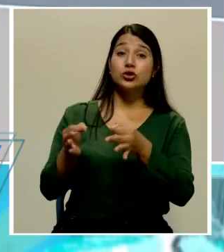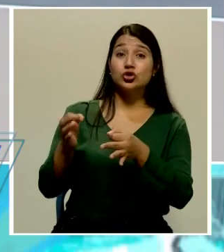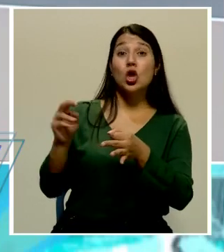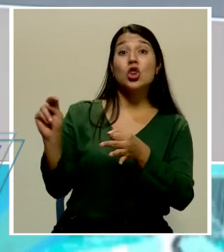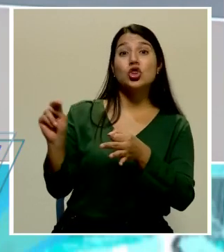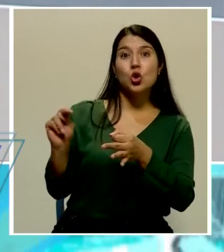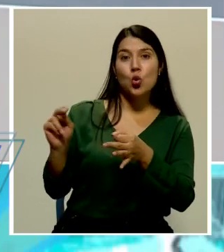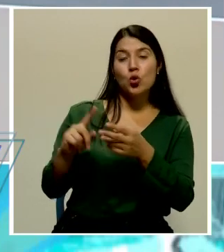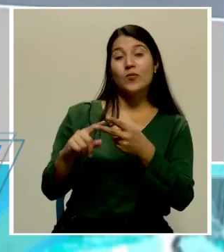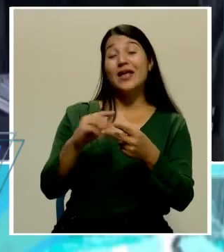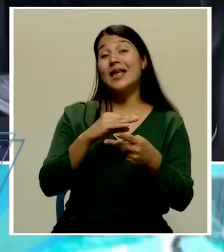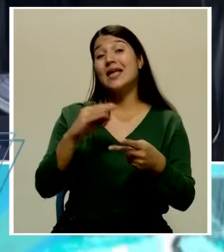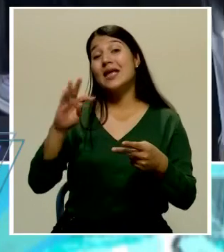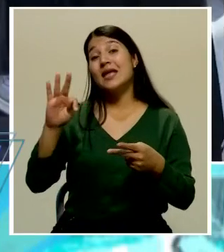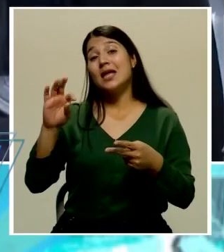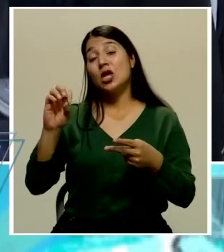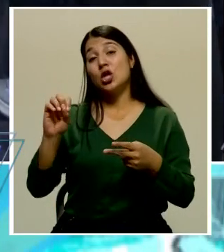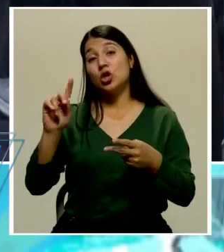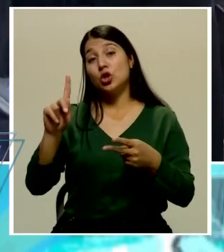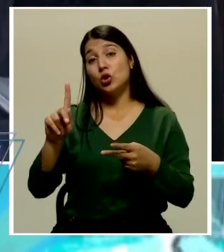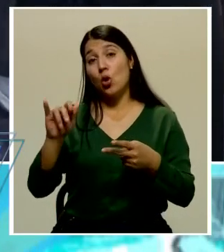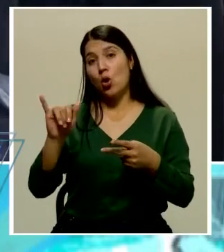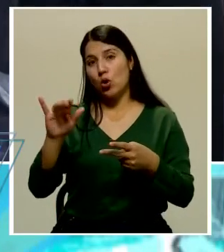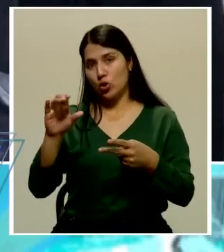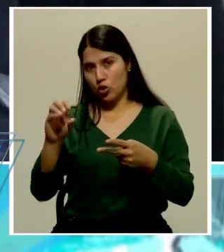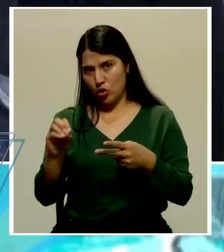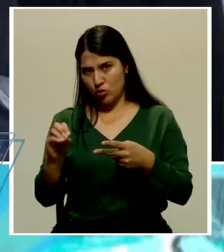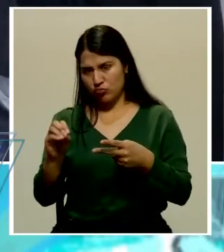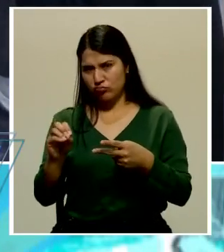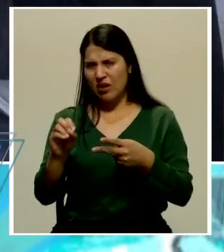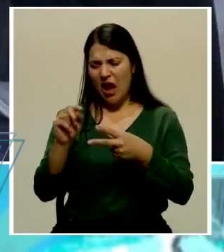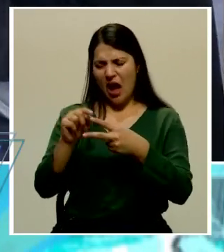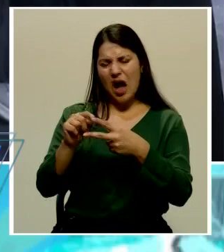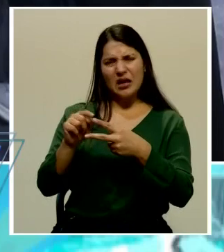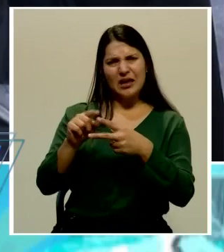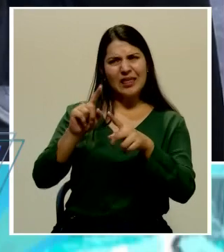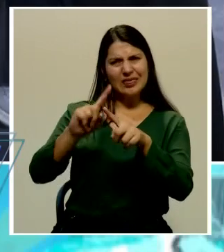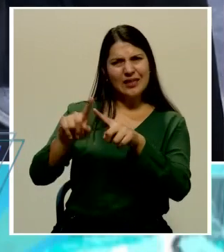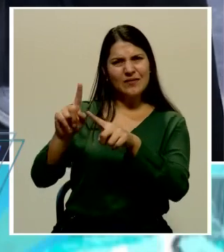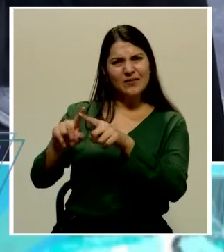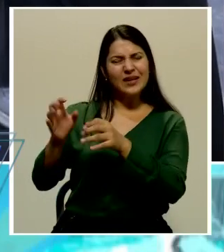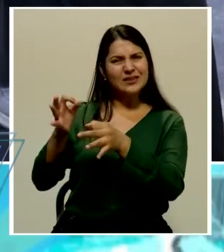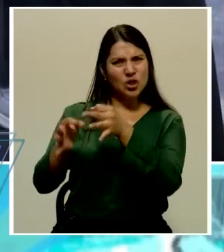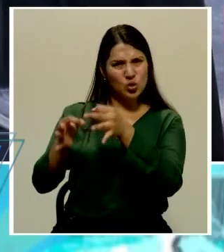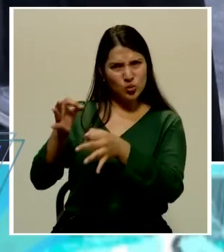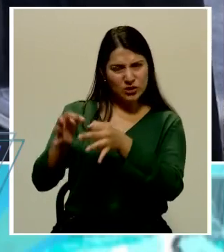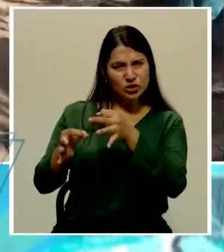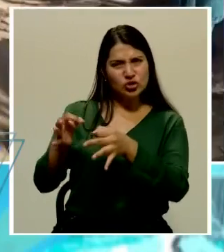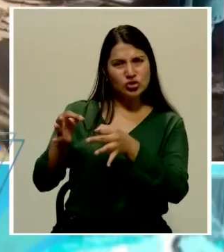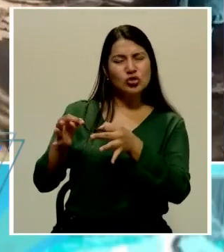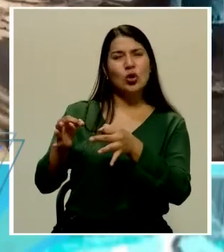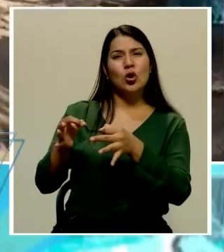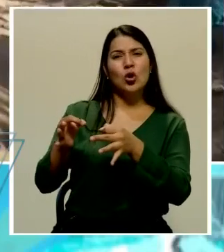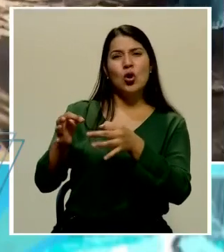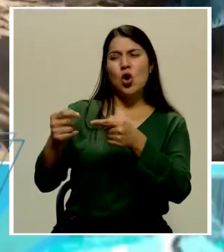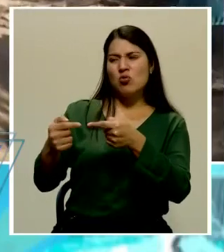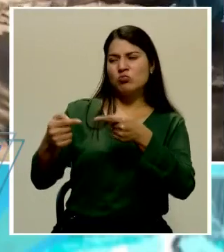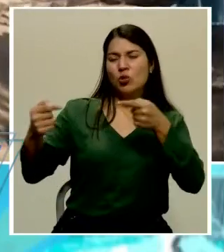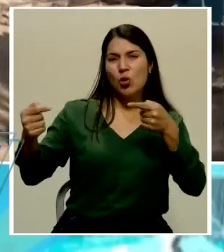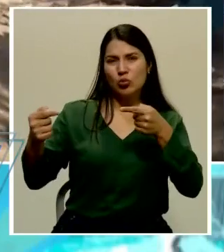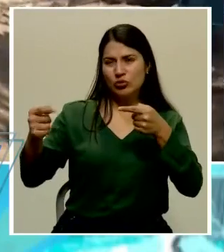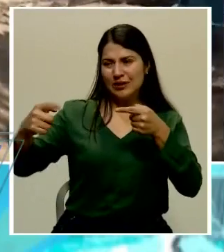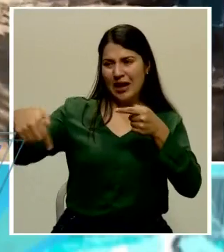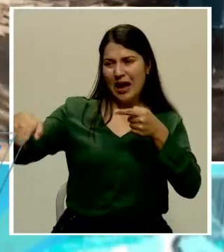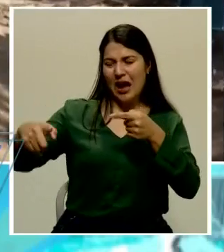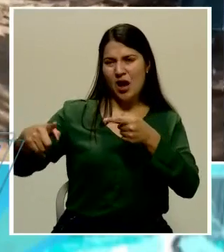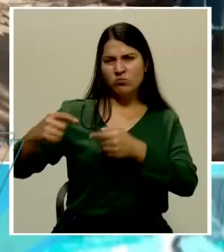y Tokio, que en realidad en Nuremberg fueron varios contra los altos mandos del ejército nazi, pero